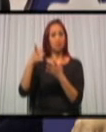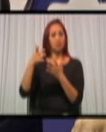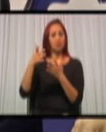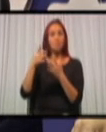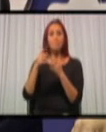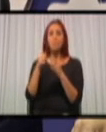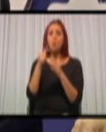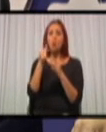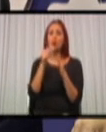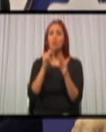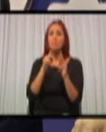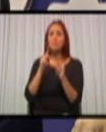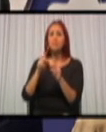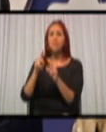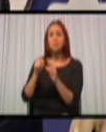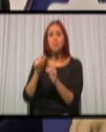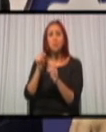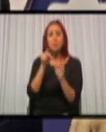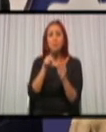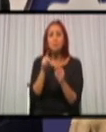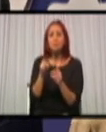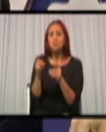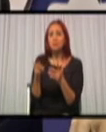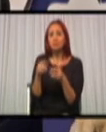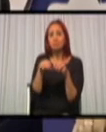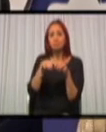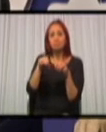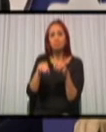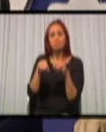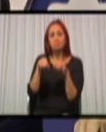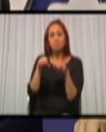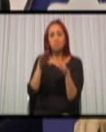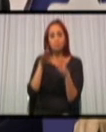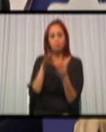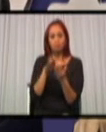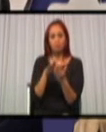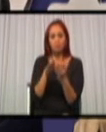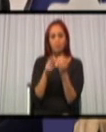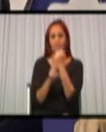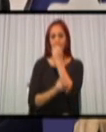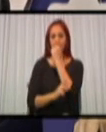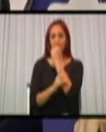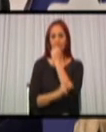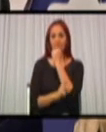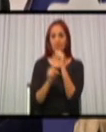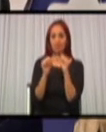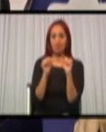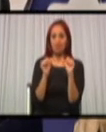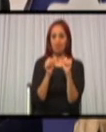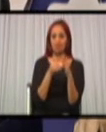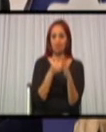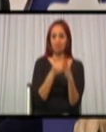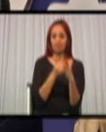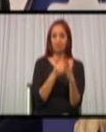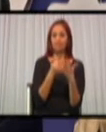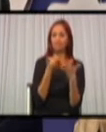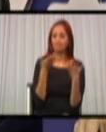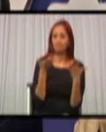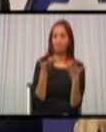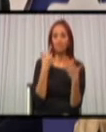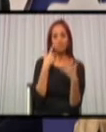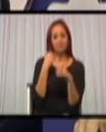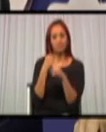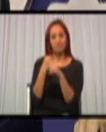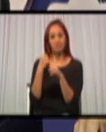tiene muy poca población. Es el cantón con el padrón electoral más pequeño del país. Las áreas más débiles del cantón o de la